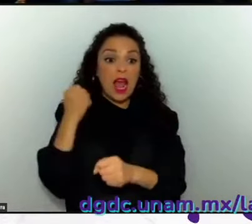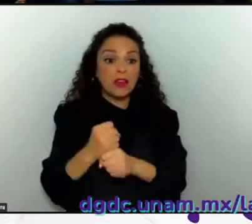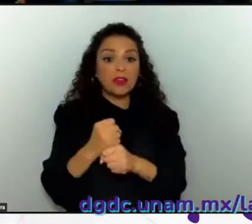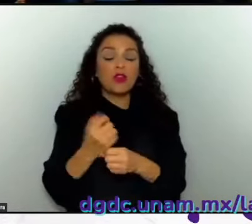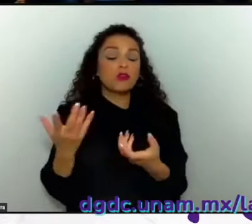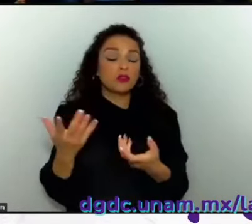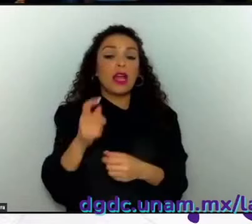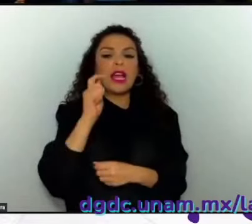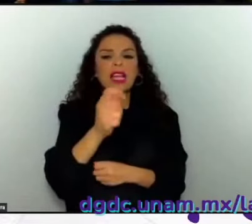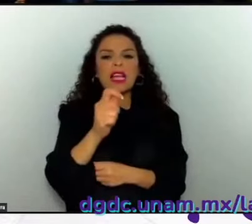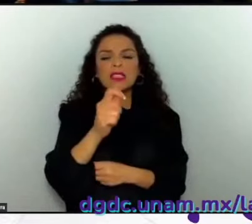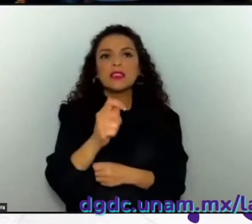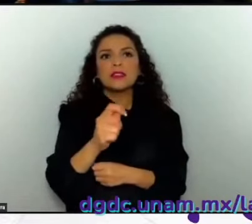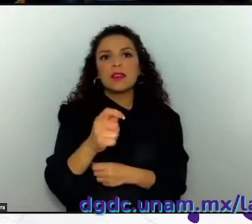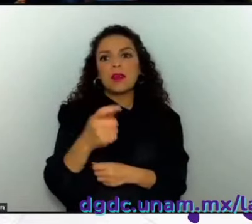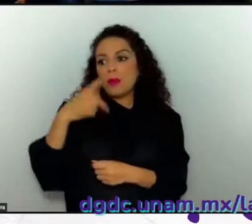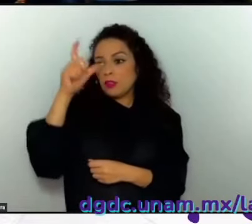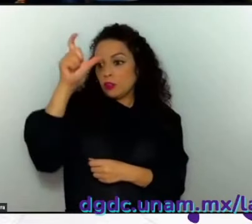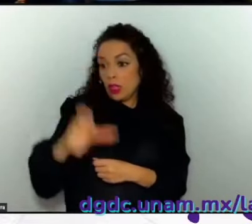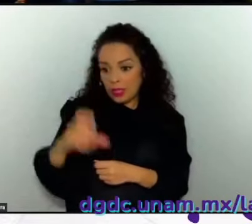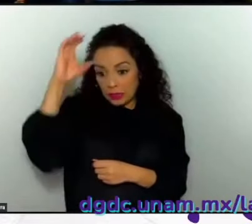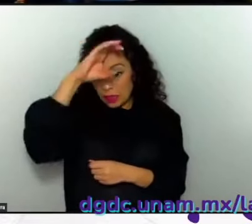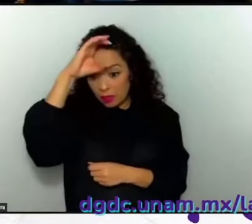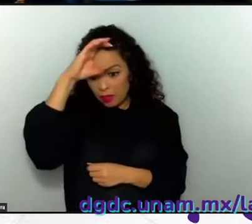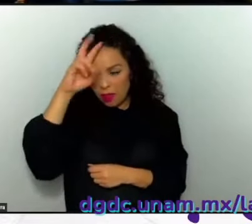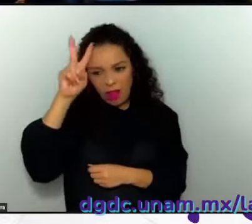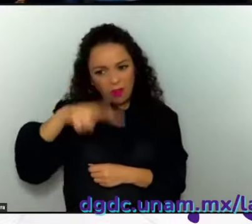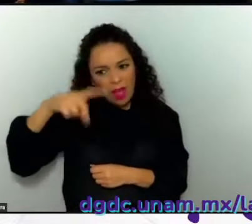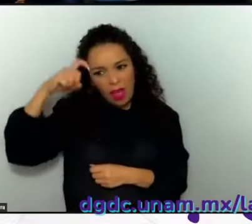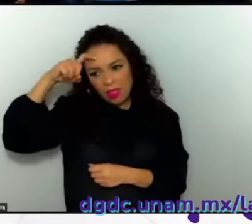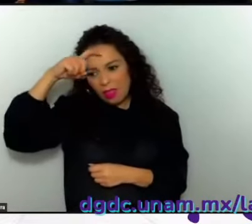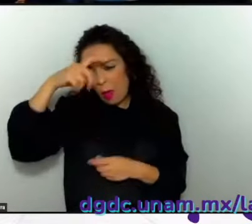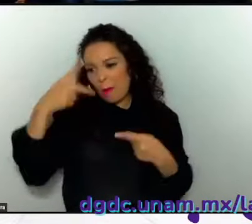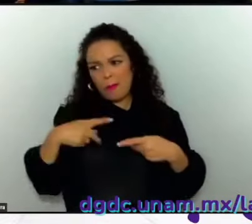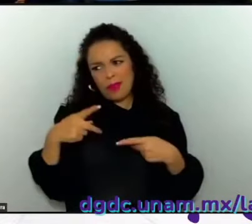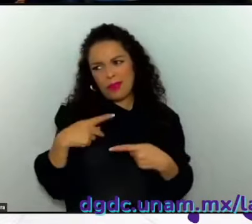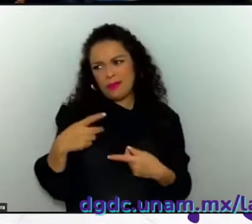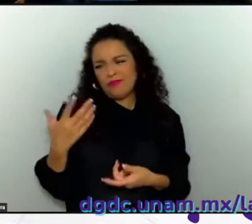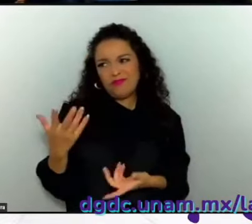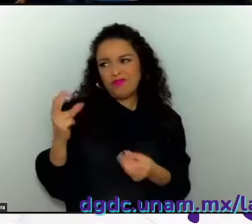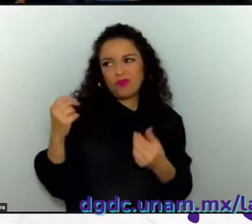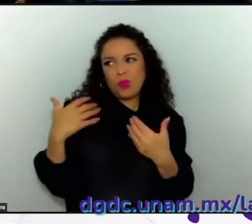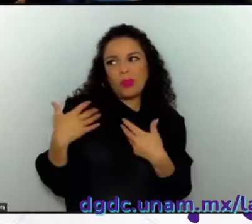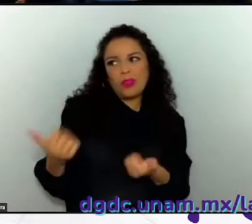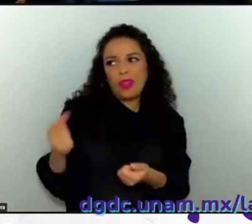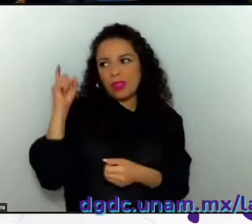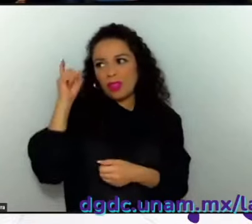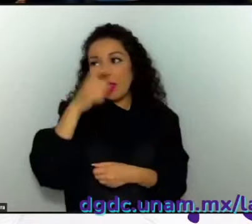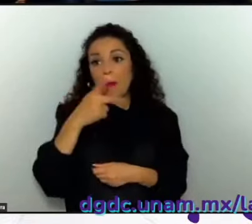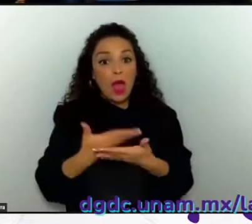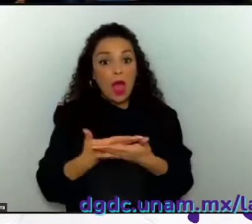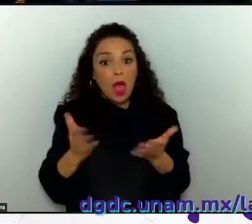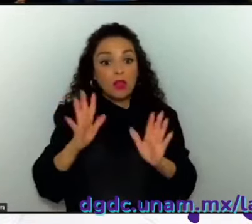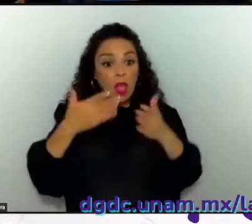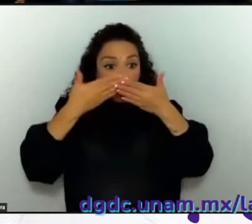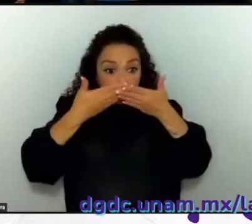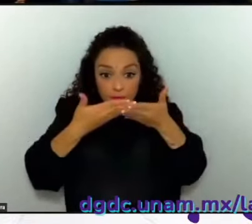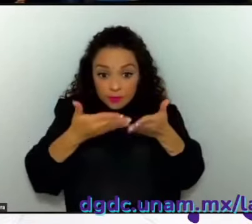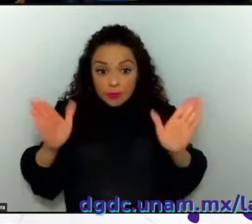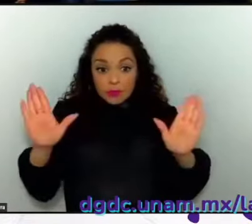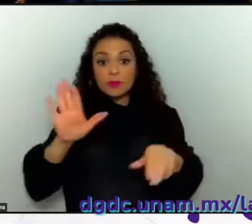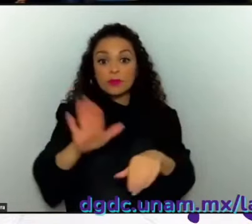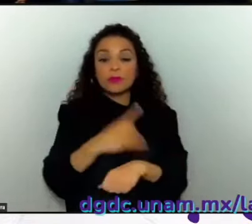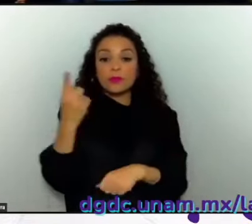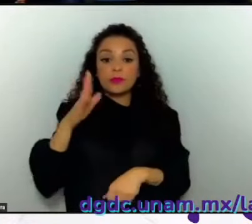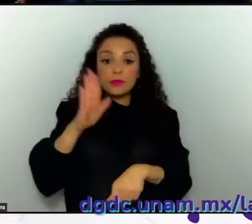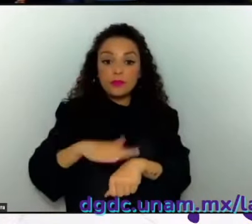científico, pues eran mucho más cerradas que ahora, que ser científico es mucho más abierto gracias a que las colaboraciones son más plurales